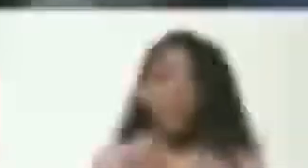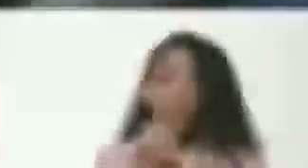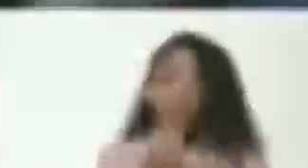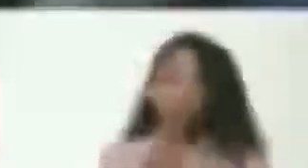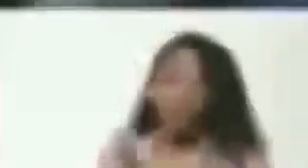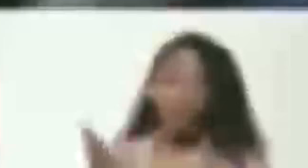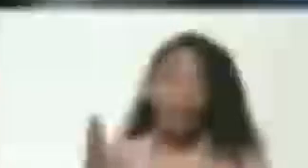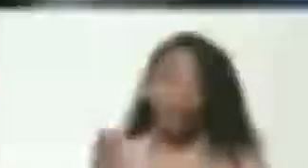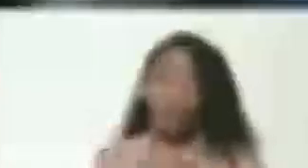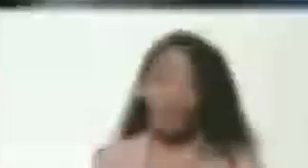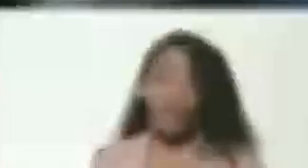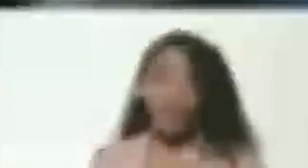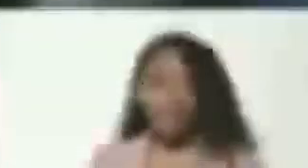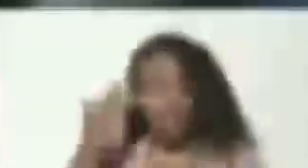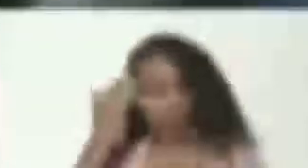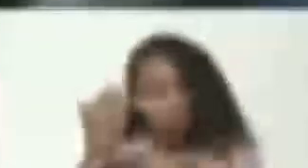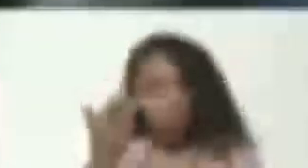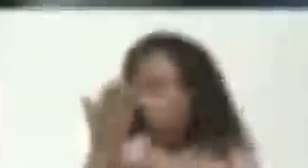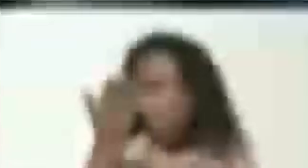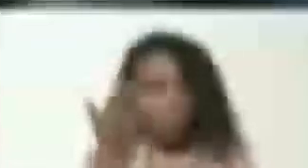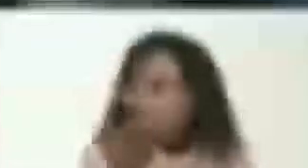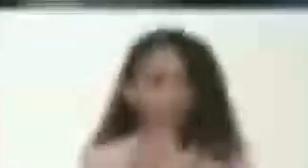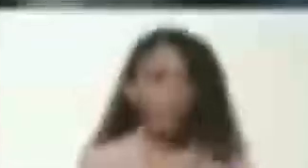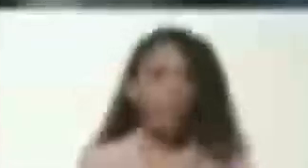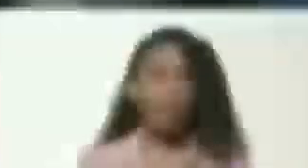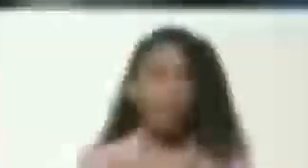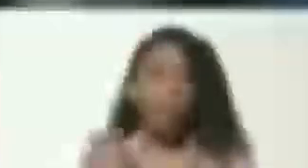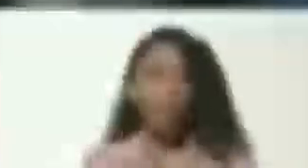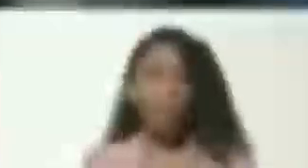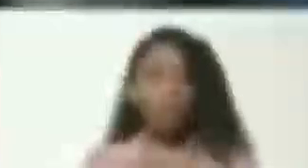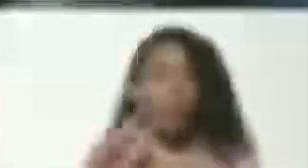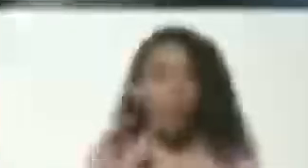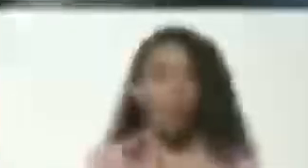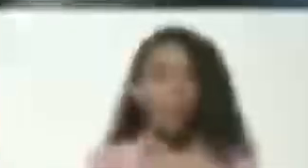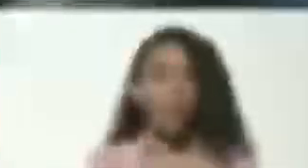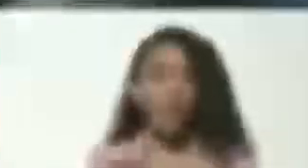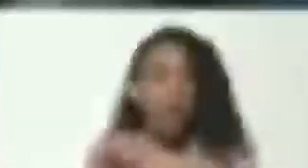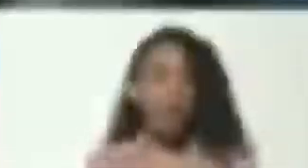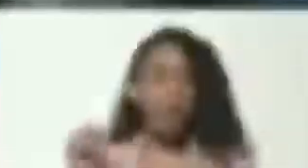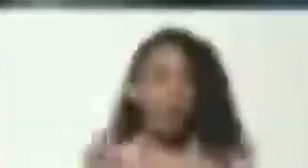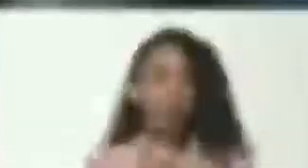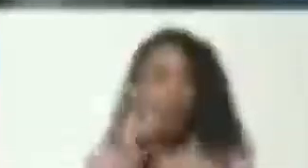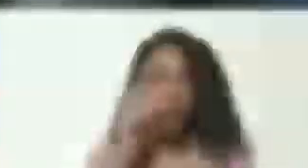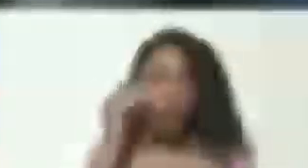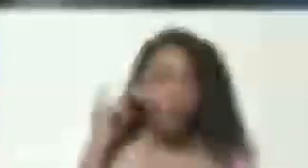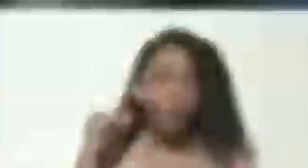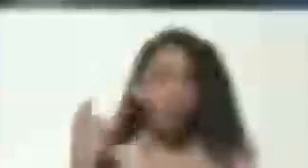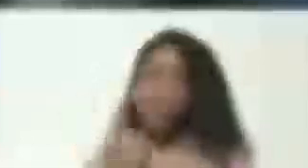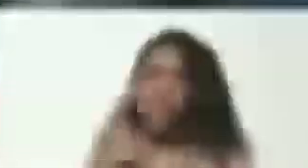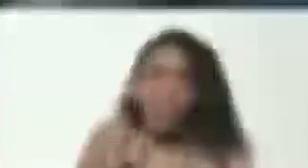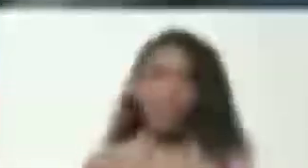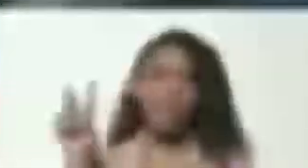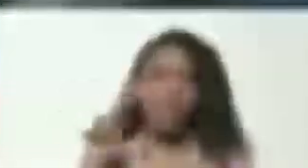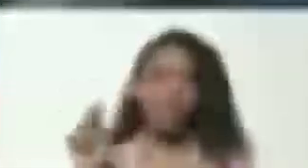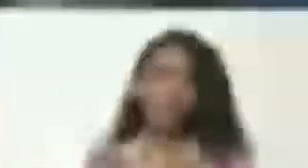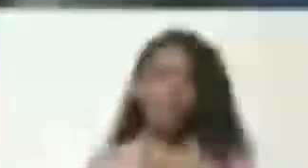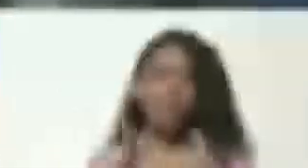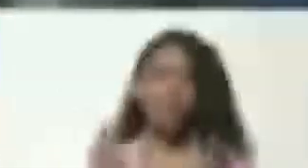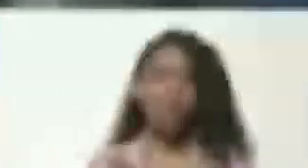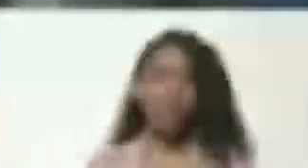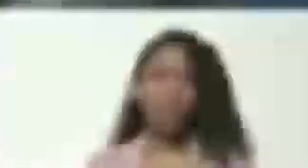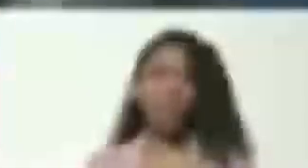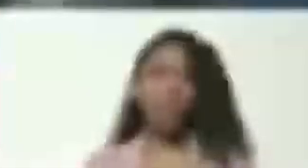de la superintendencia y otro en la calculadora de esta plataforma de